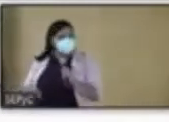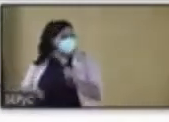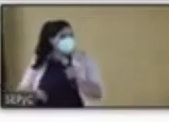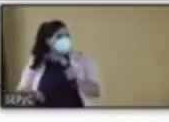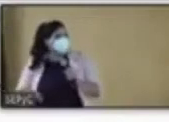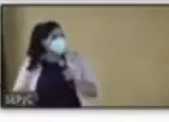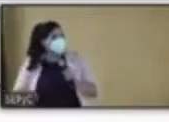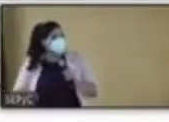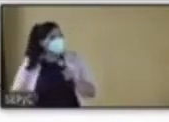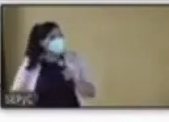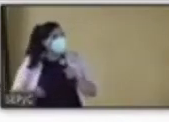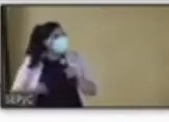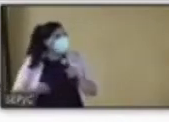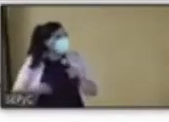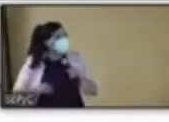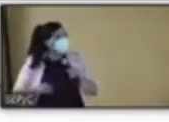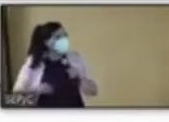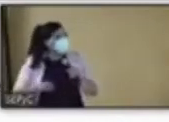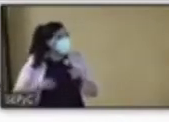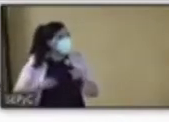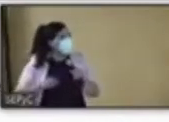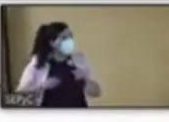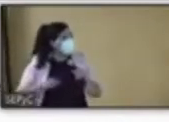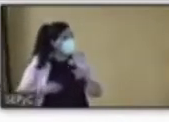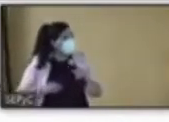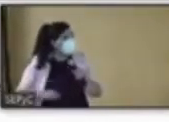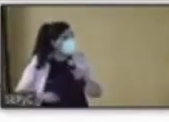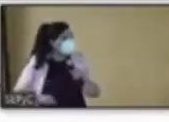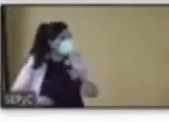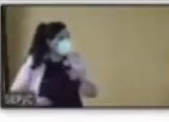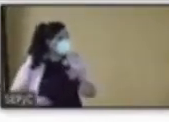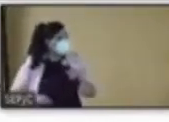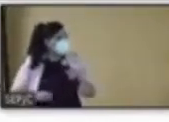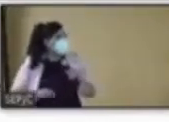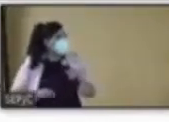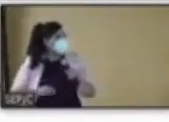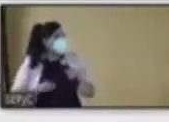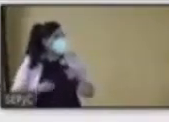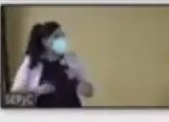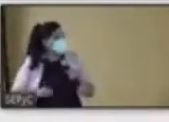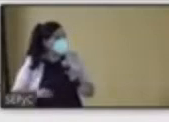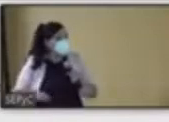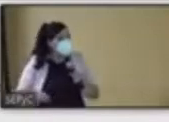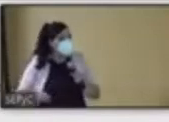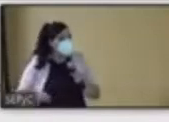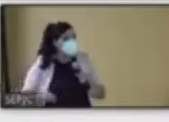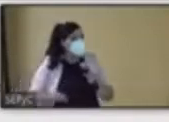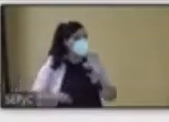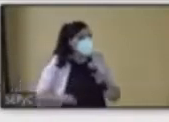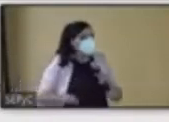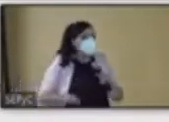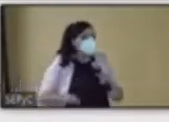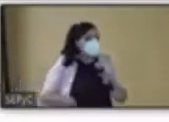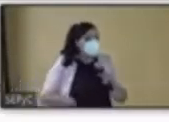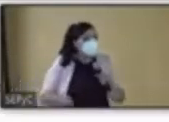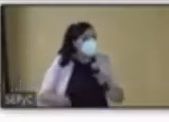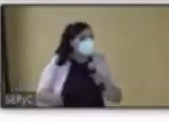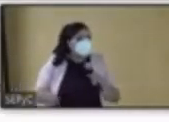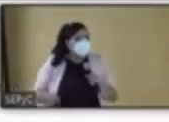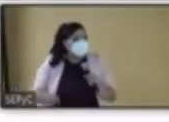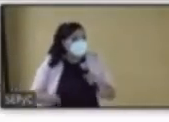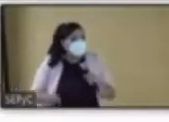completa. Una vez que yo identifico que ya todos mis rubros se encuentran completados correctamente, si se dan